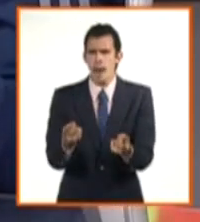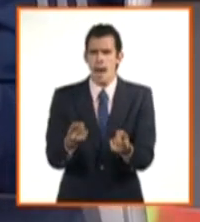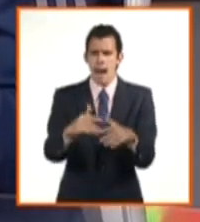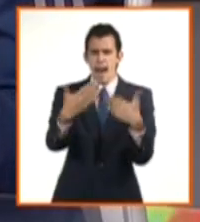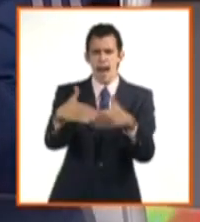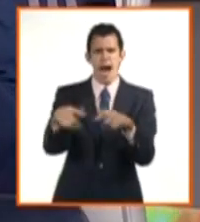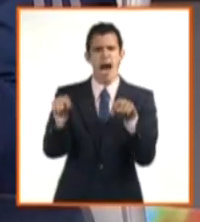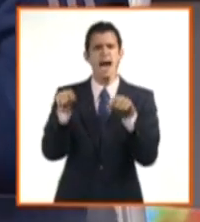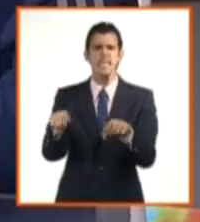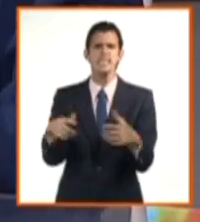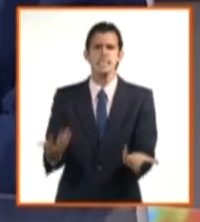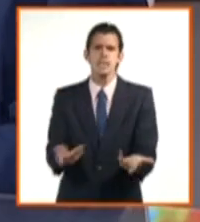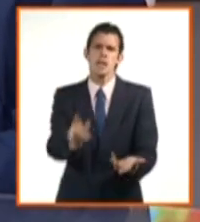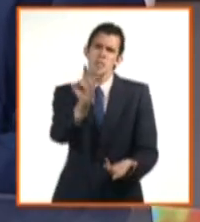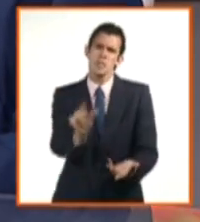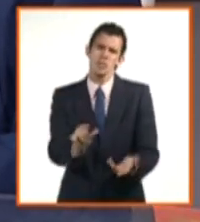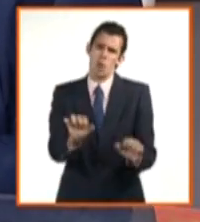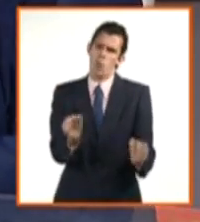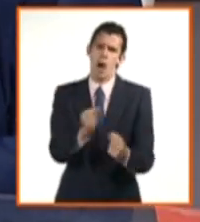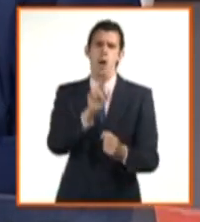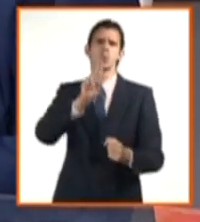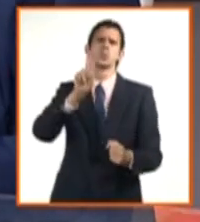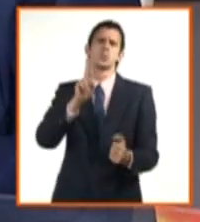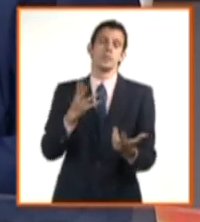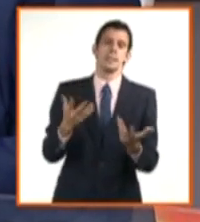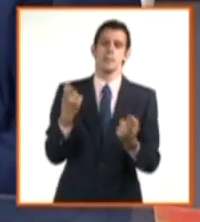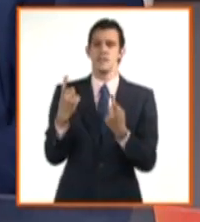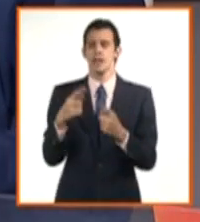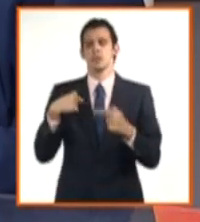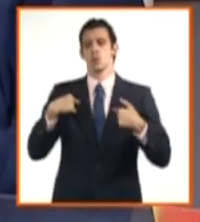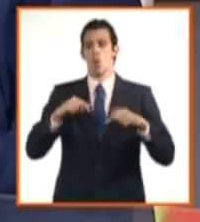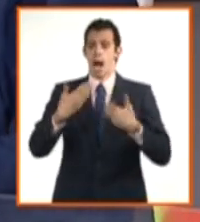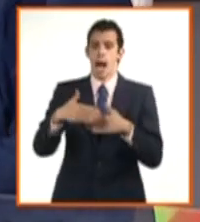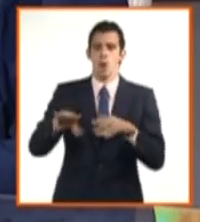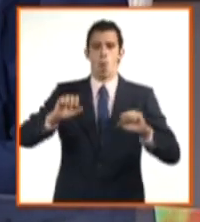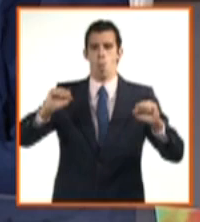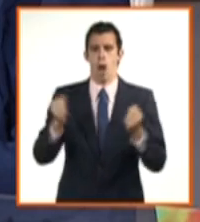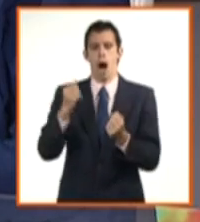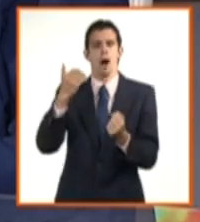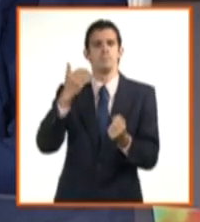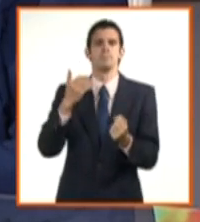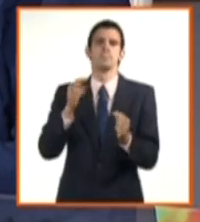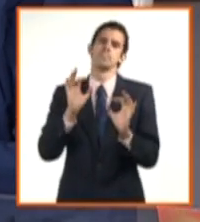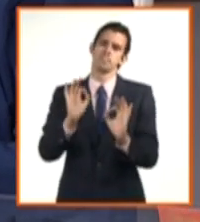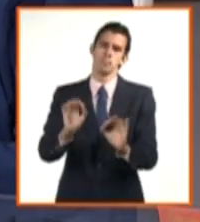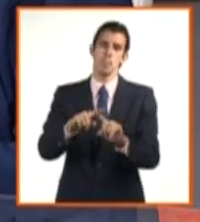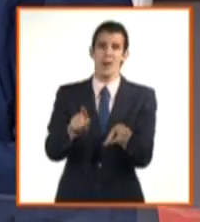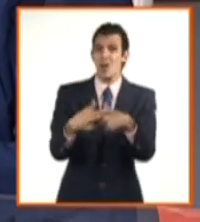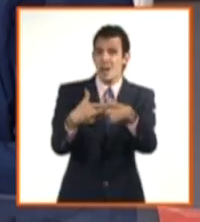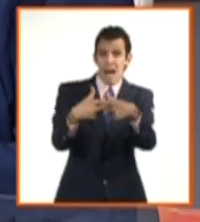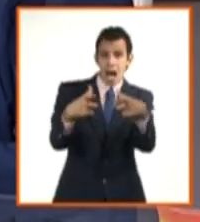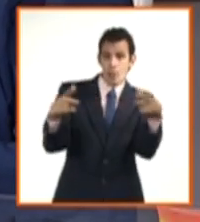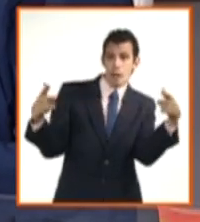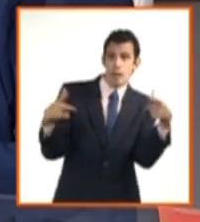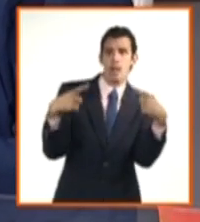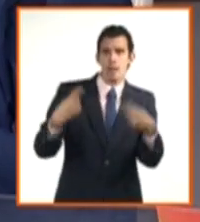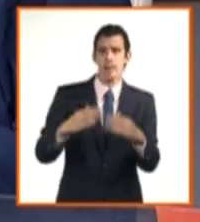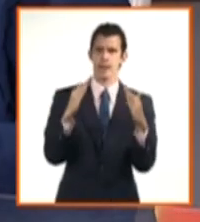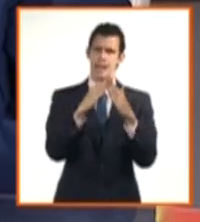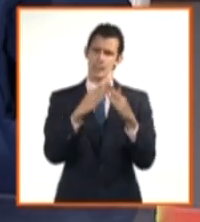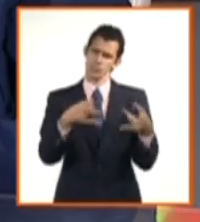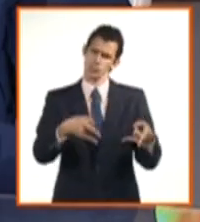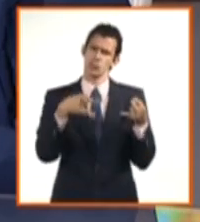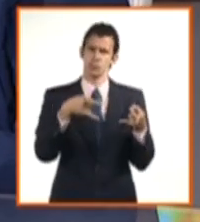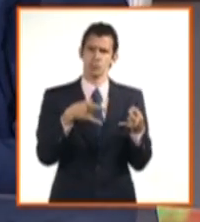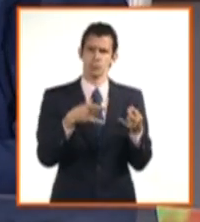mucha urgencia necesita salir de sus hogares la indicación principal es mantenerse protegido a buen resguardo en nuestros hogares es